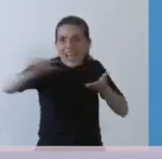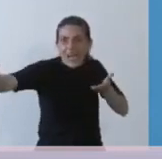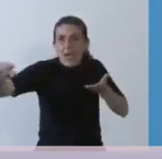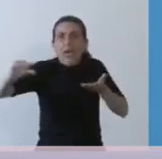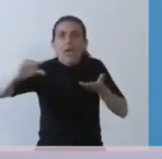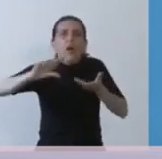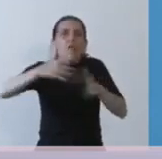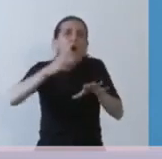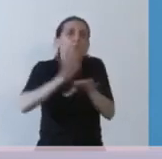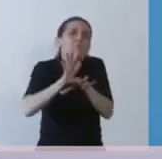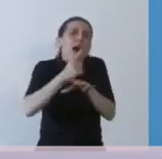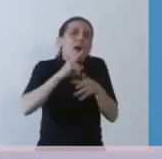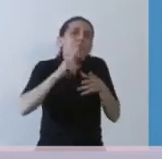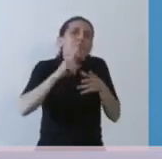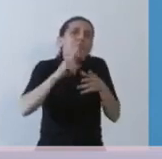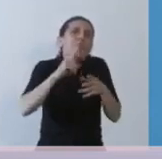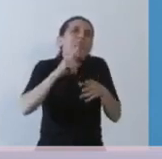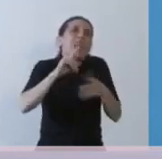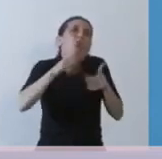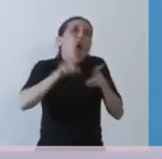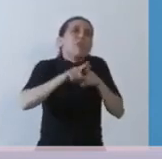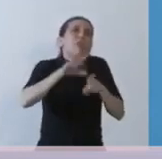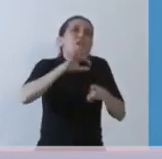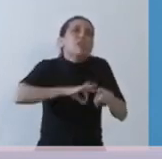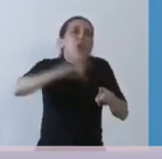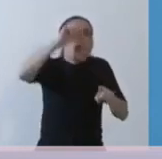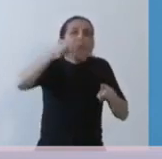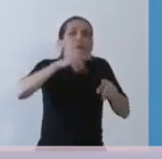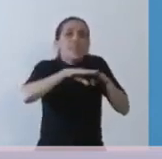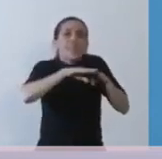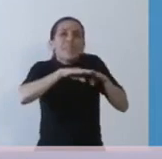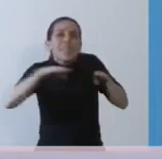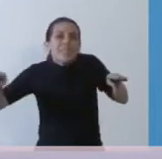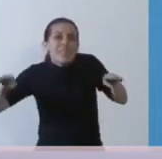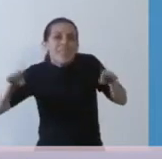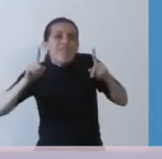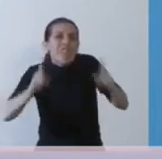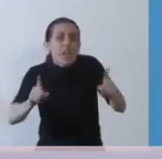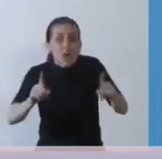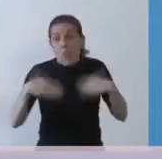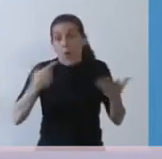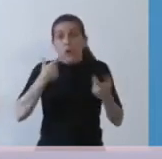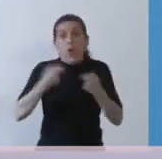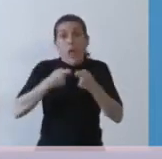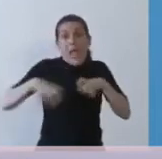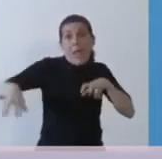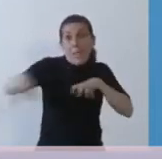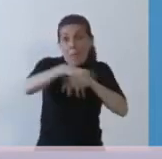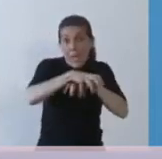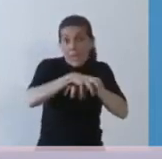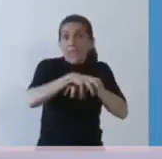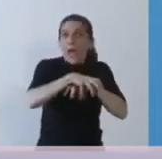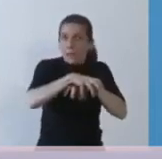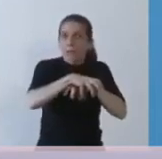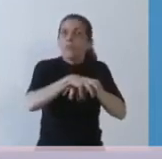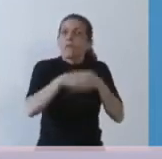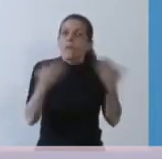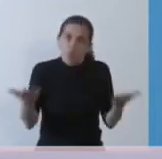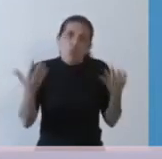nómina salarial mensual completa Es decir La idea es que las empresas puedan en base